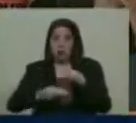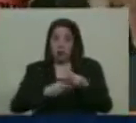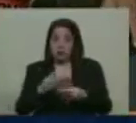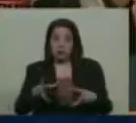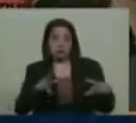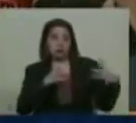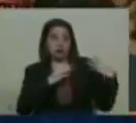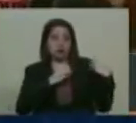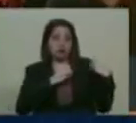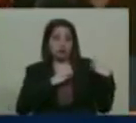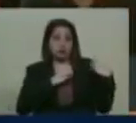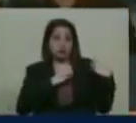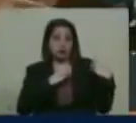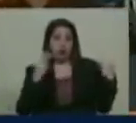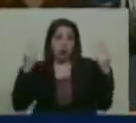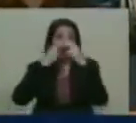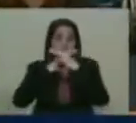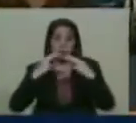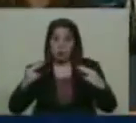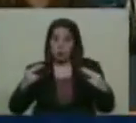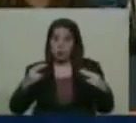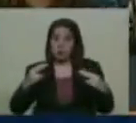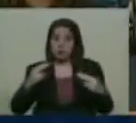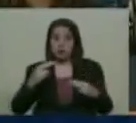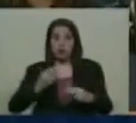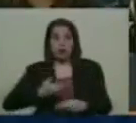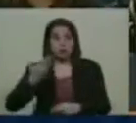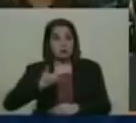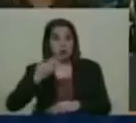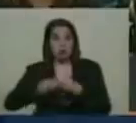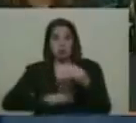asumirlas como compromiso. Eso es muy importante.